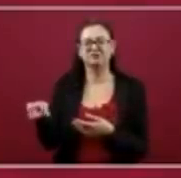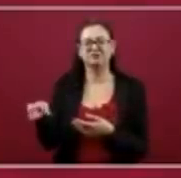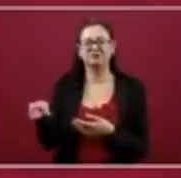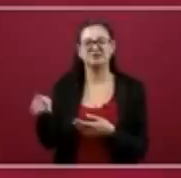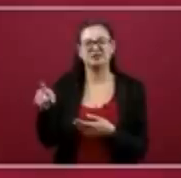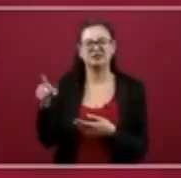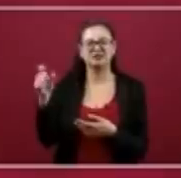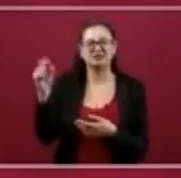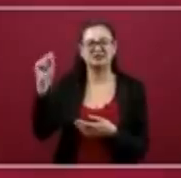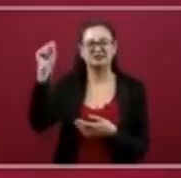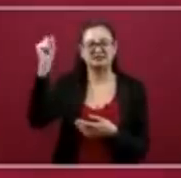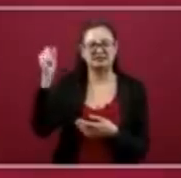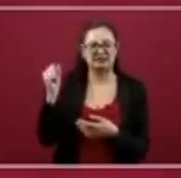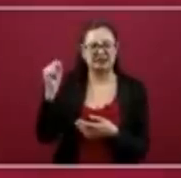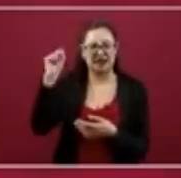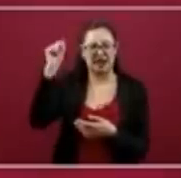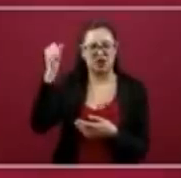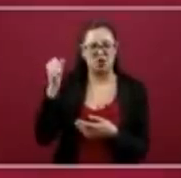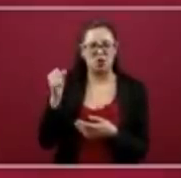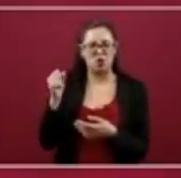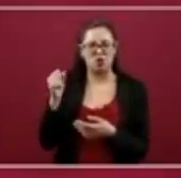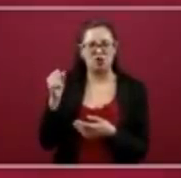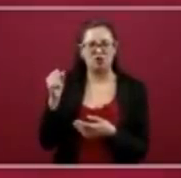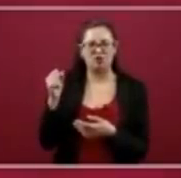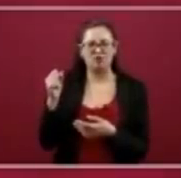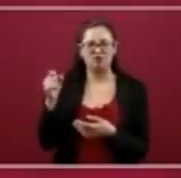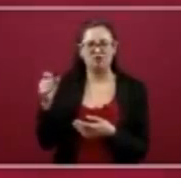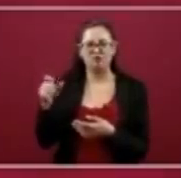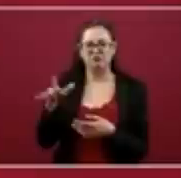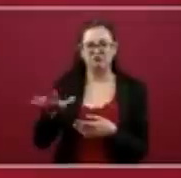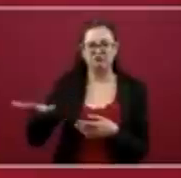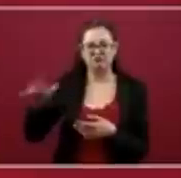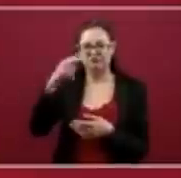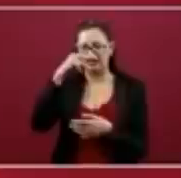Sinaloa, en los límites de Sinaloa con Nayarit,